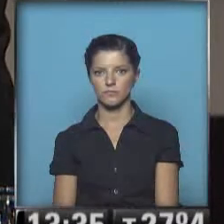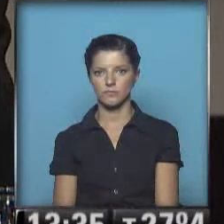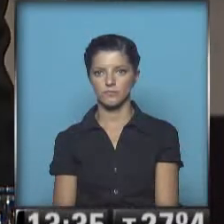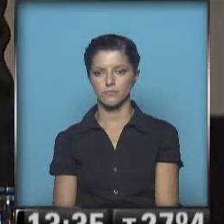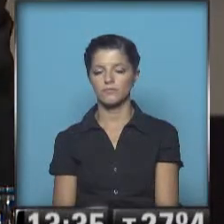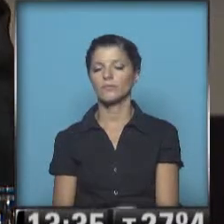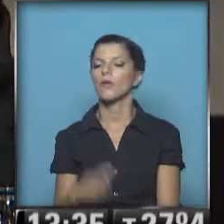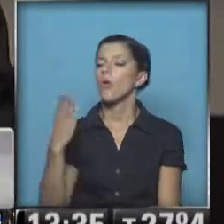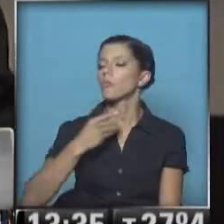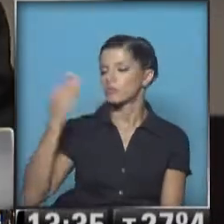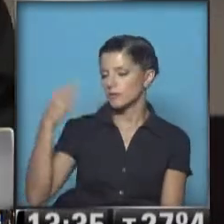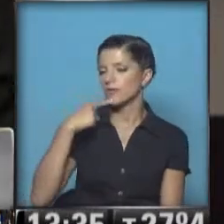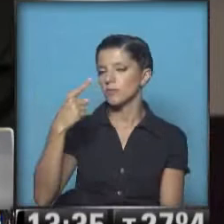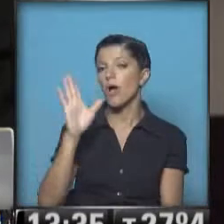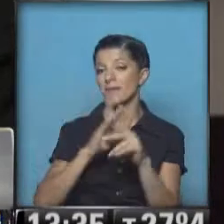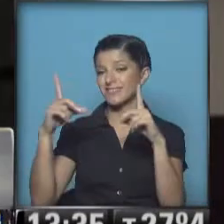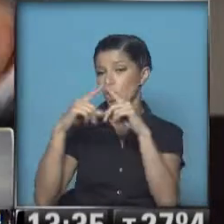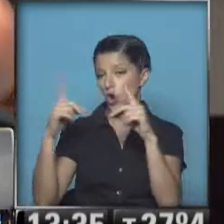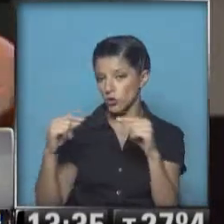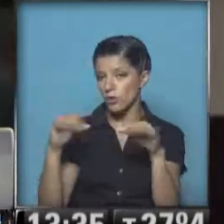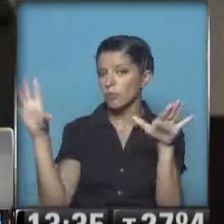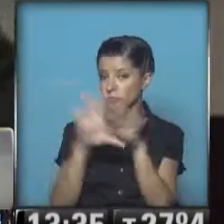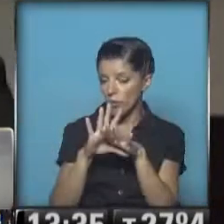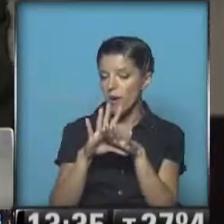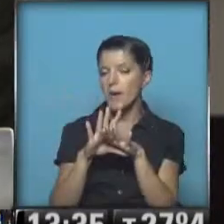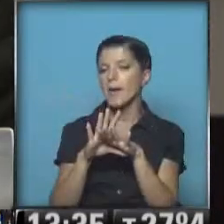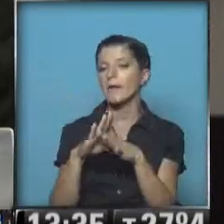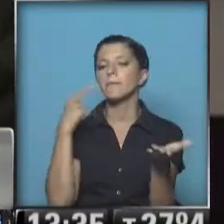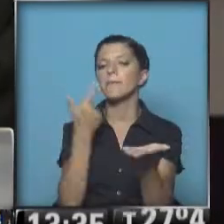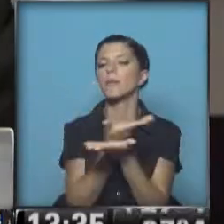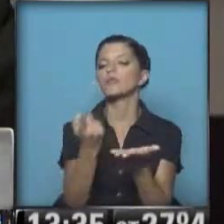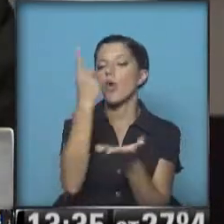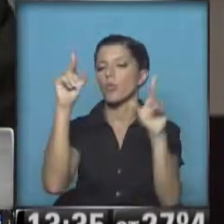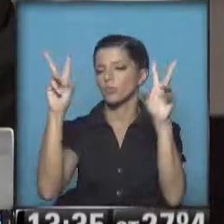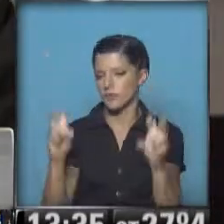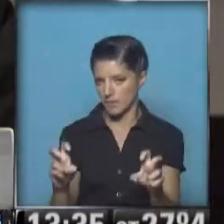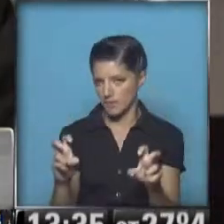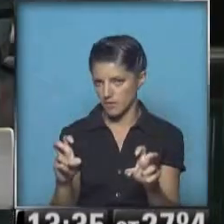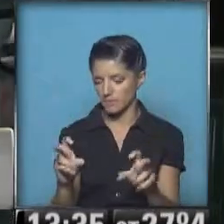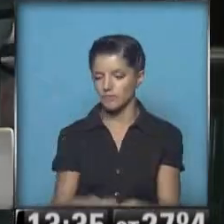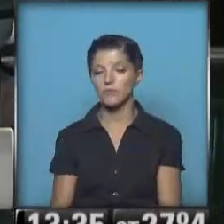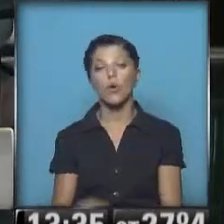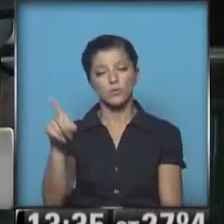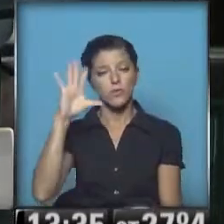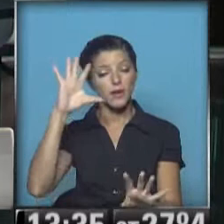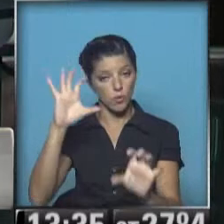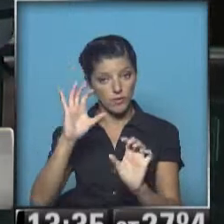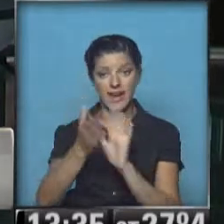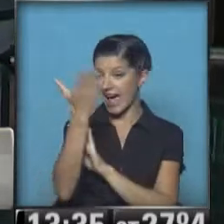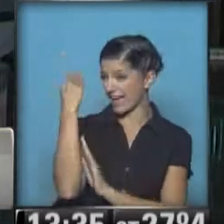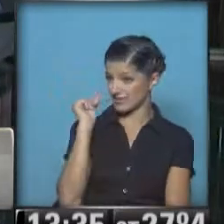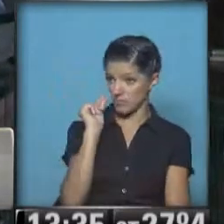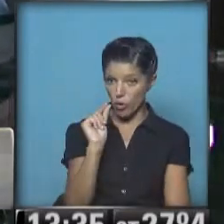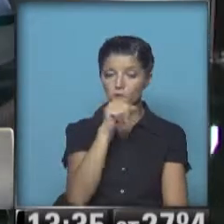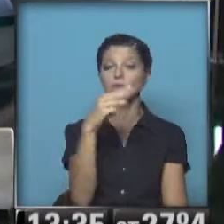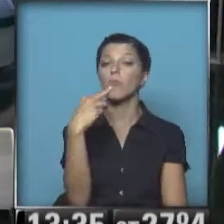Muchas veces decimos acá que los números redondos sirven para poner un tema sobre la mesa. Recordemos también que hace poco Bolivia